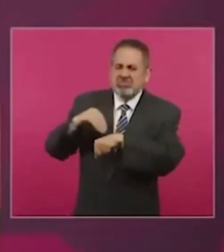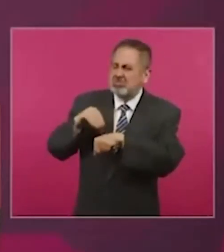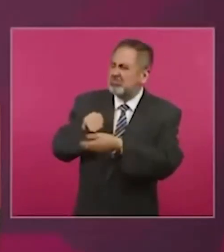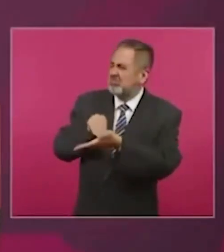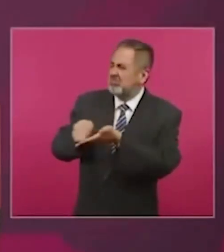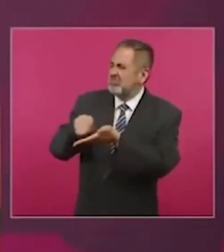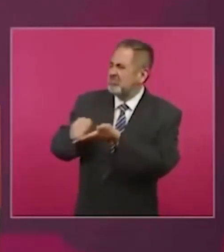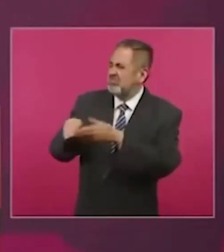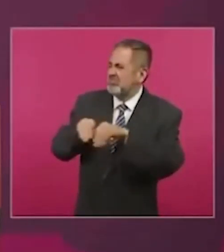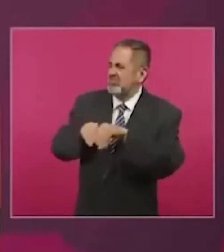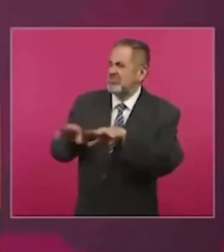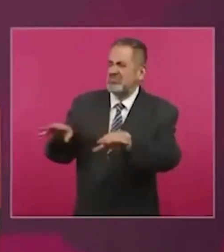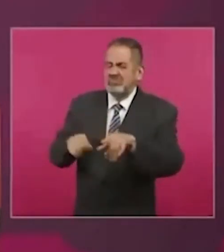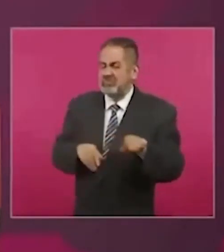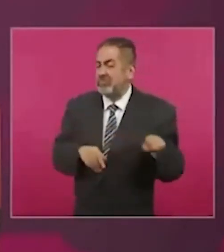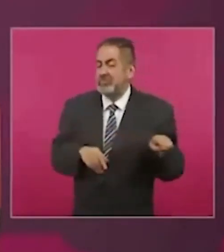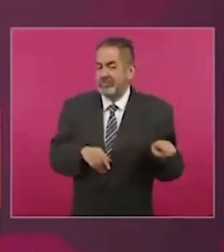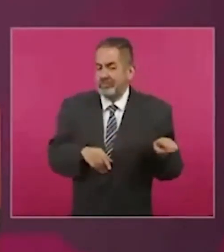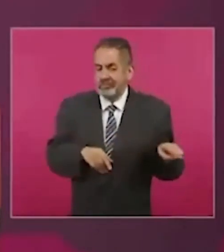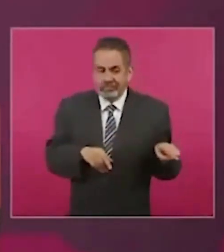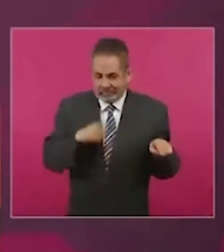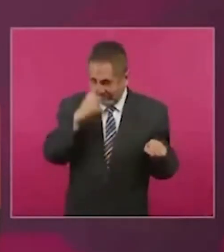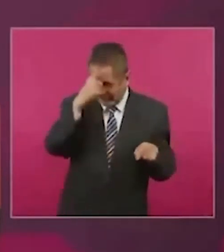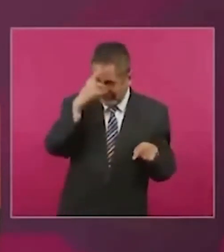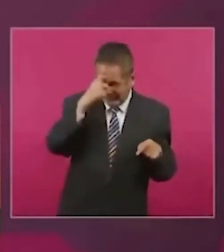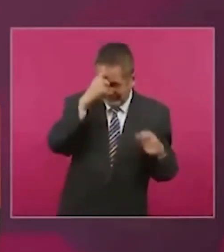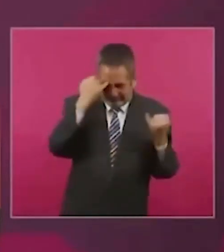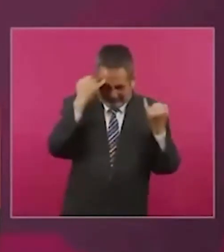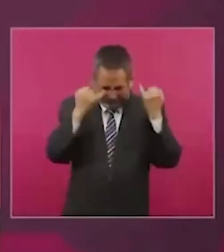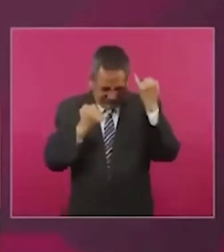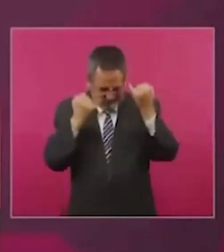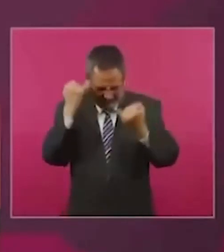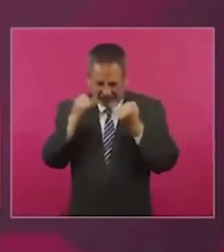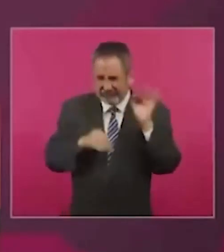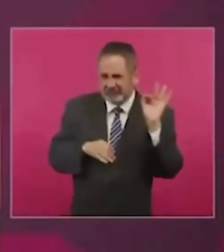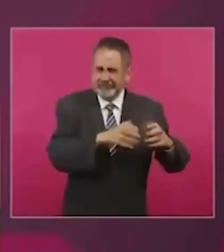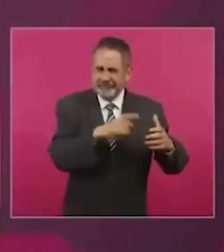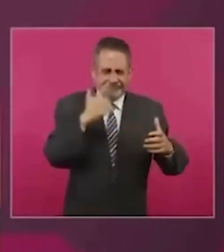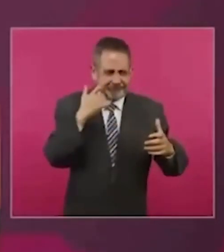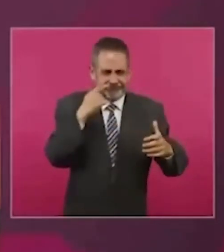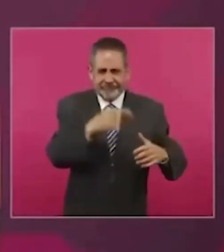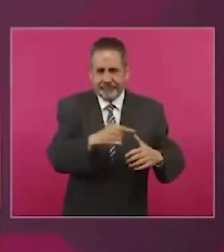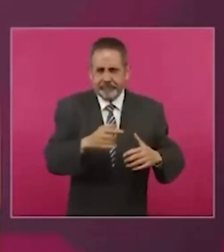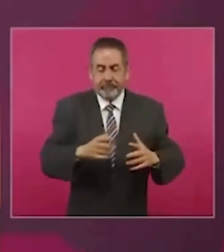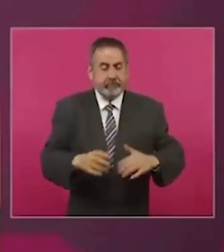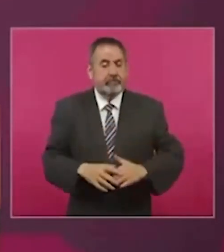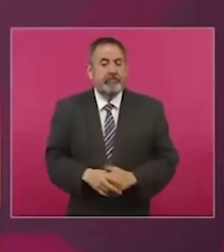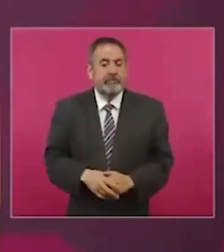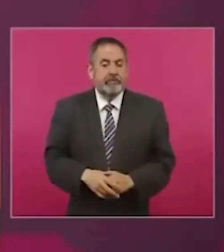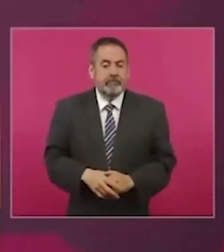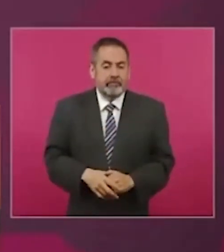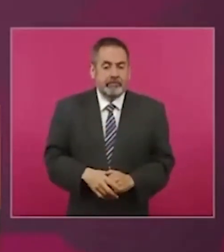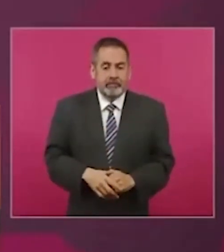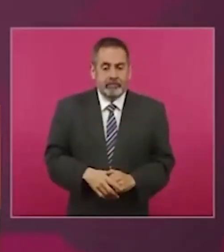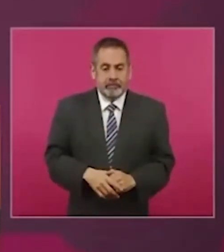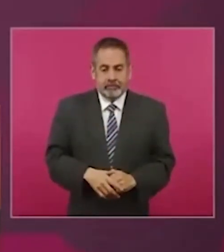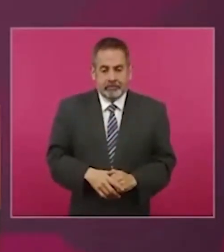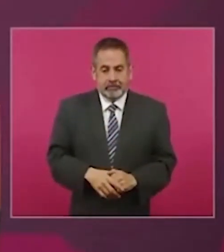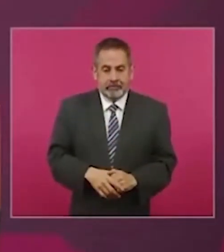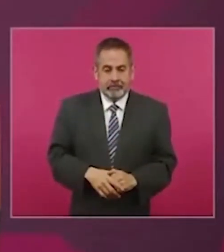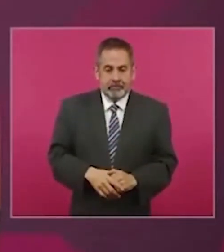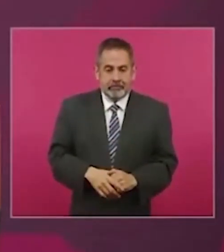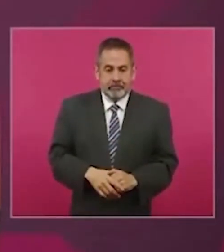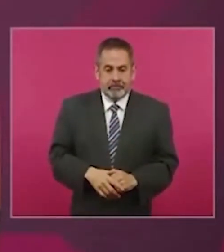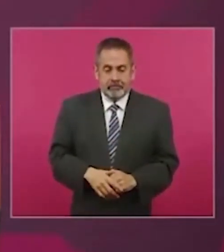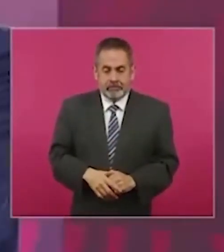benefician eventualmente a las personas. Dos legales, y que pasarán el filtro de